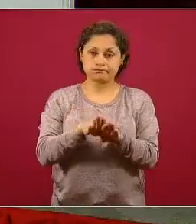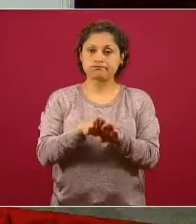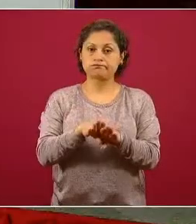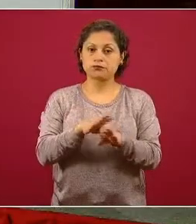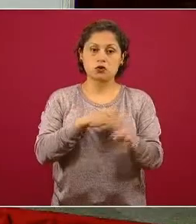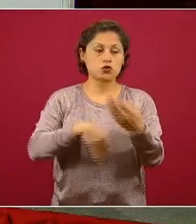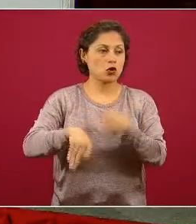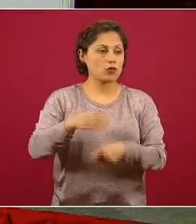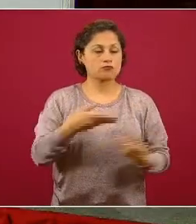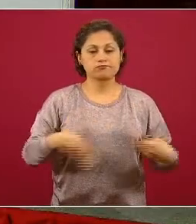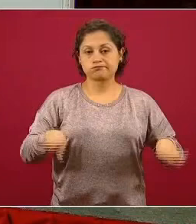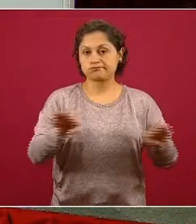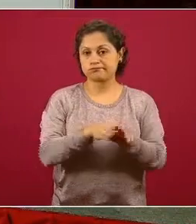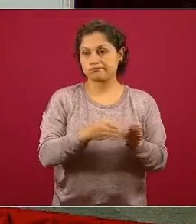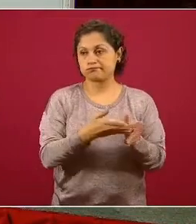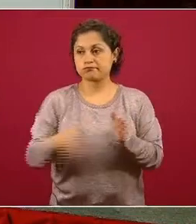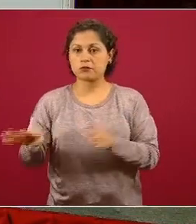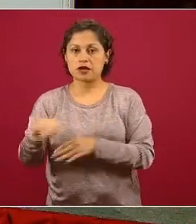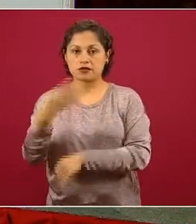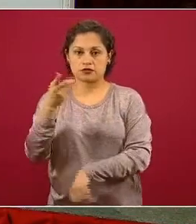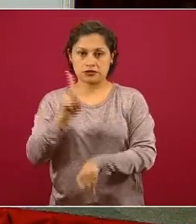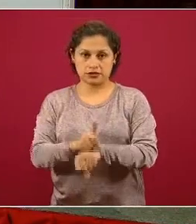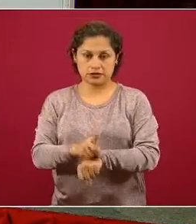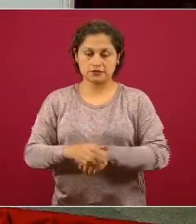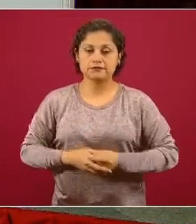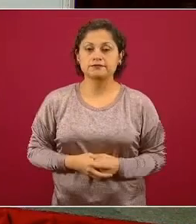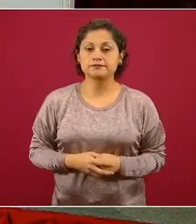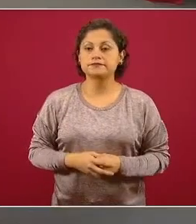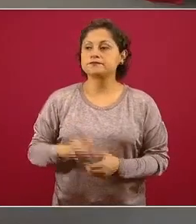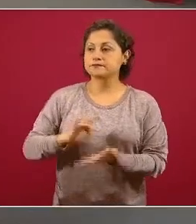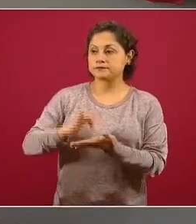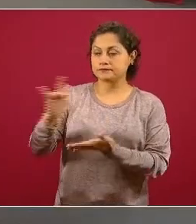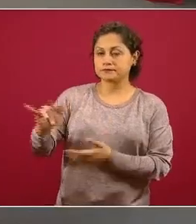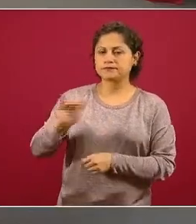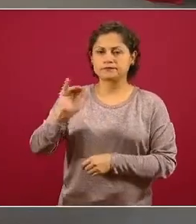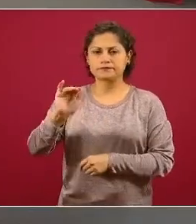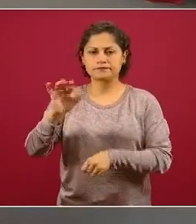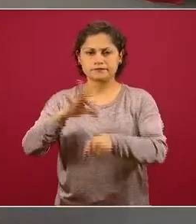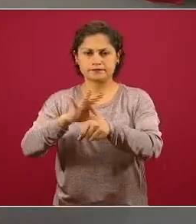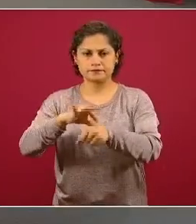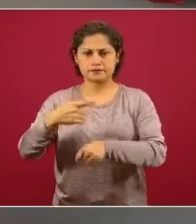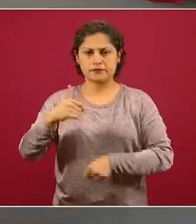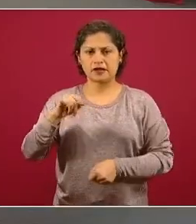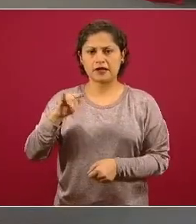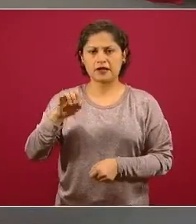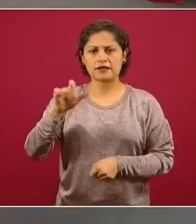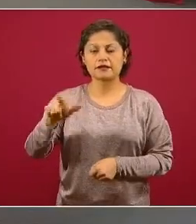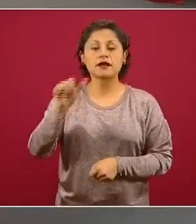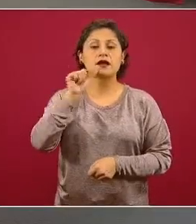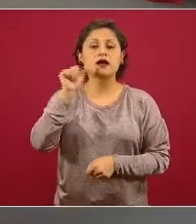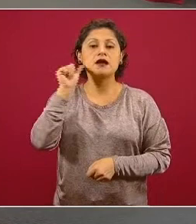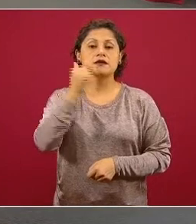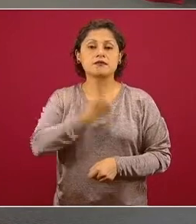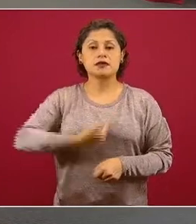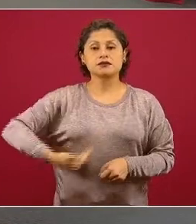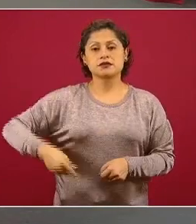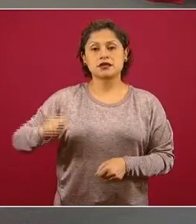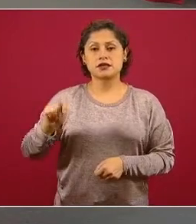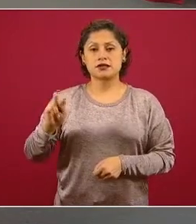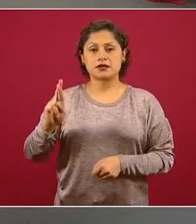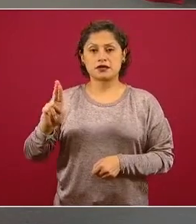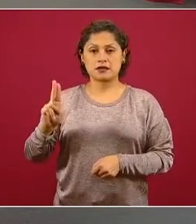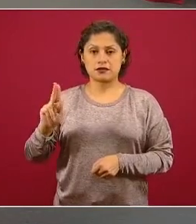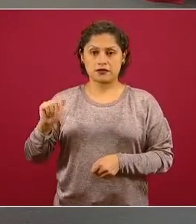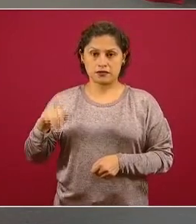días. Gracias. Y doctor Gatell, me gustaría conocer su opinión. Ayer el presidente Donald Trump mencionó